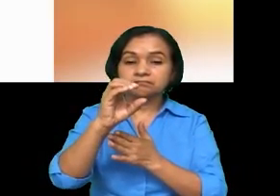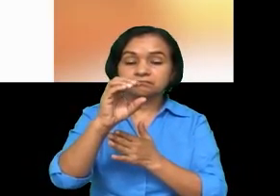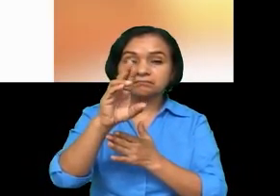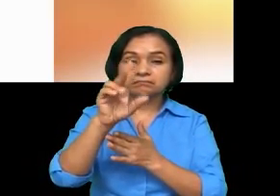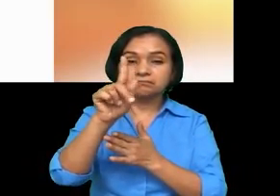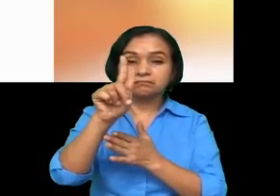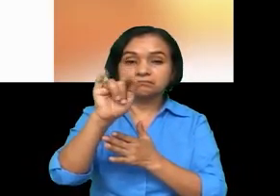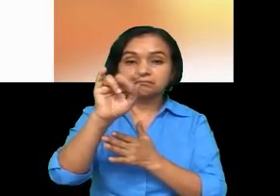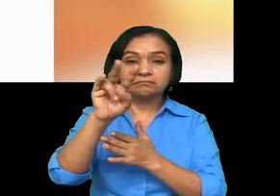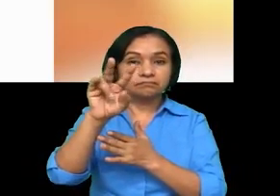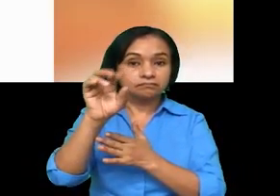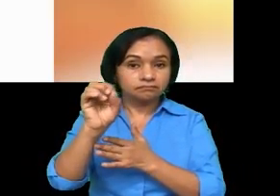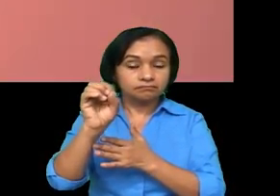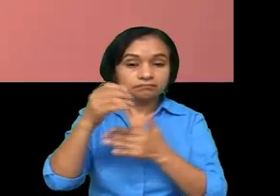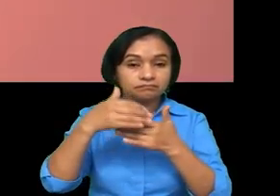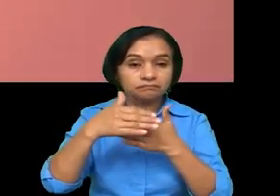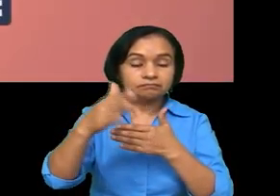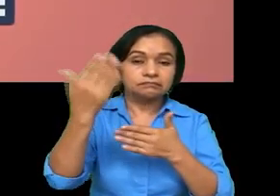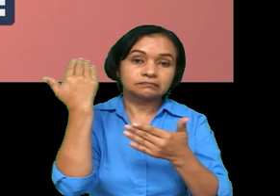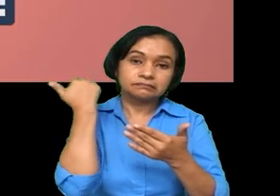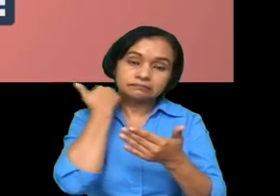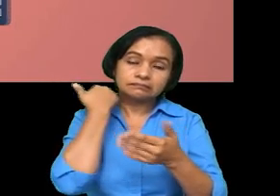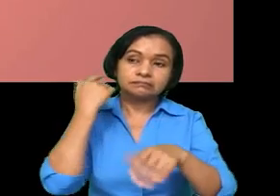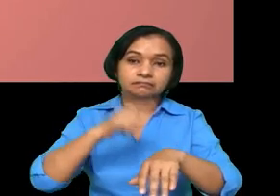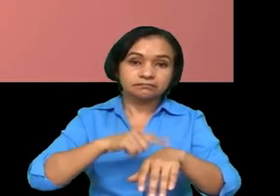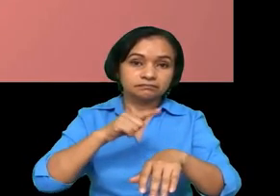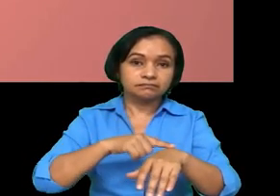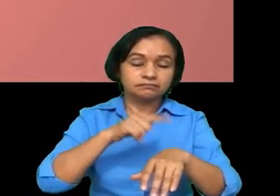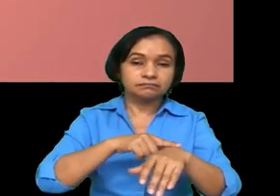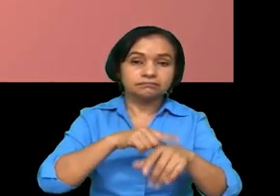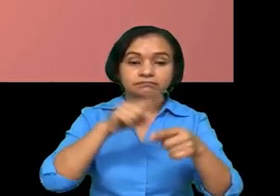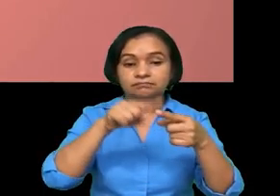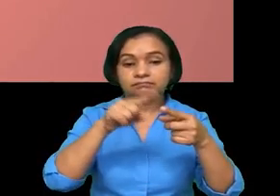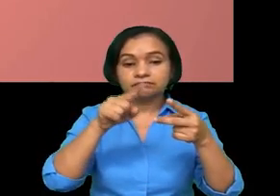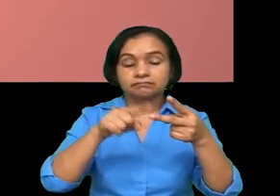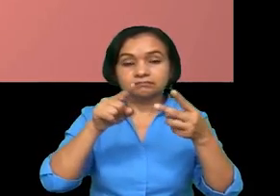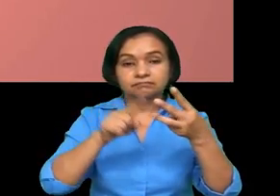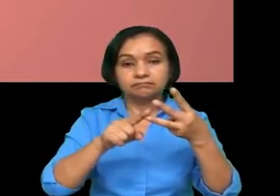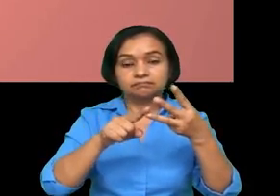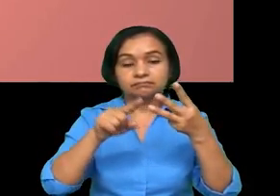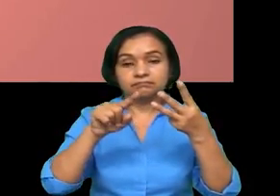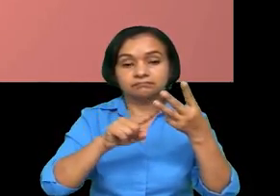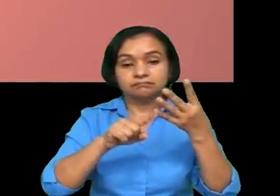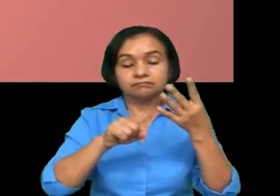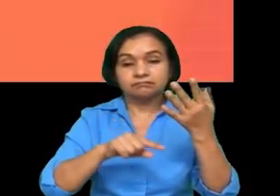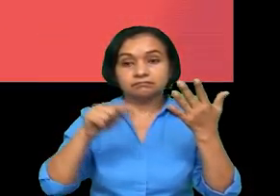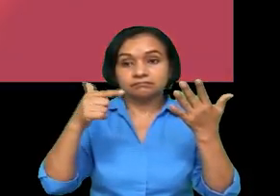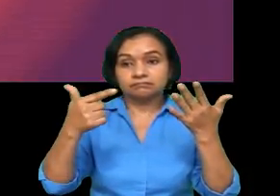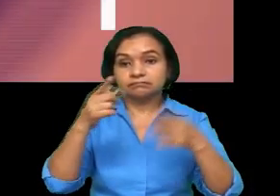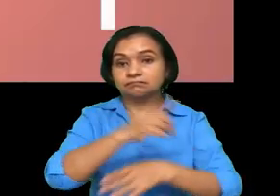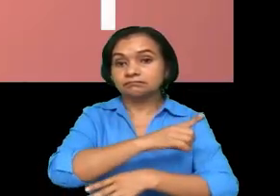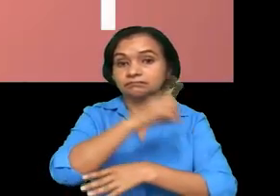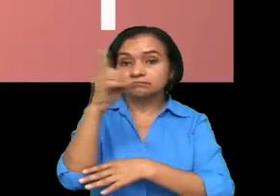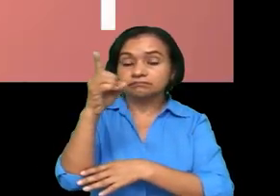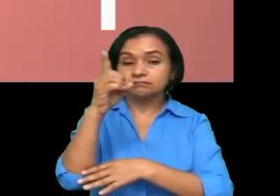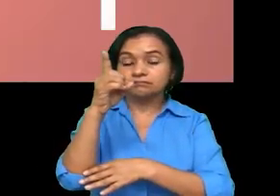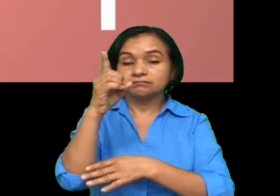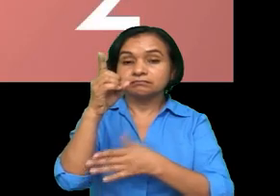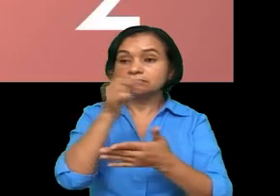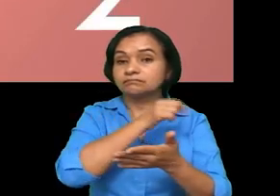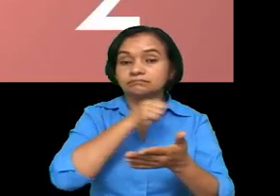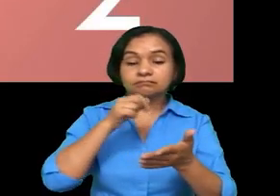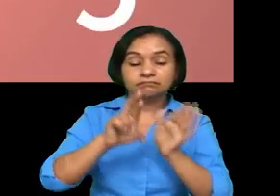el urocultivo conlleva más costo y más tiempo, porque son por lo menos 7 días para que te dé el laboratorio una